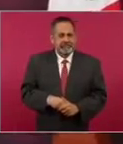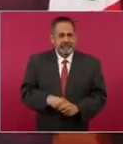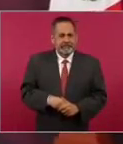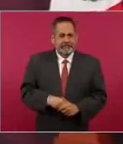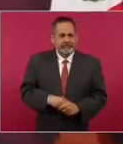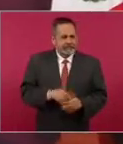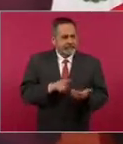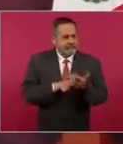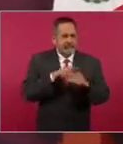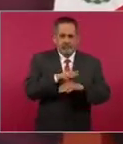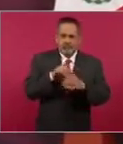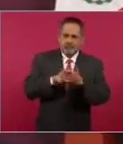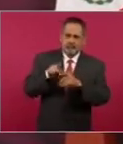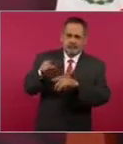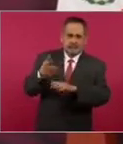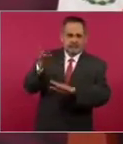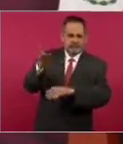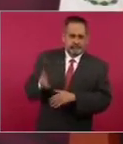torno a este asunto,